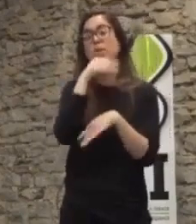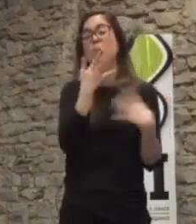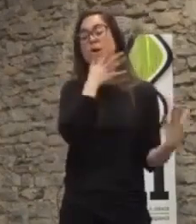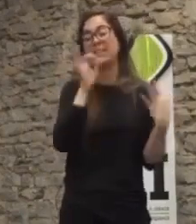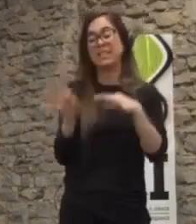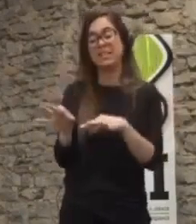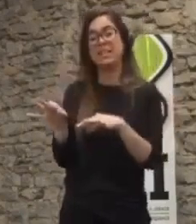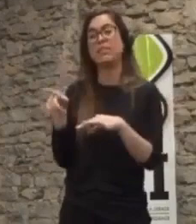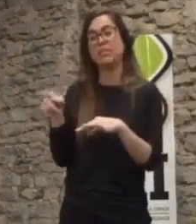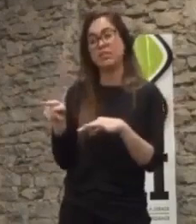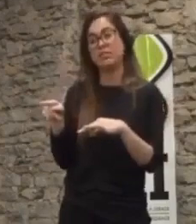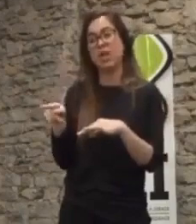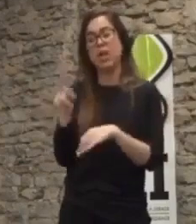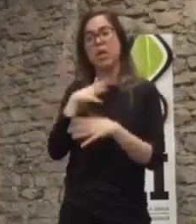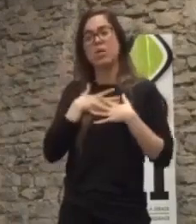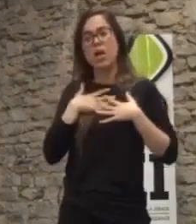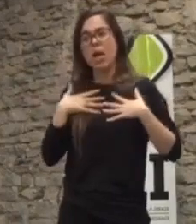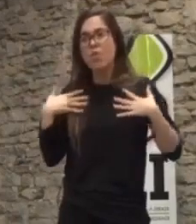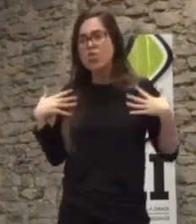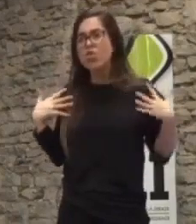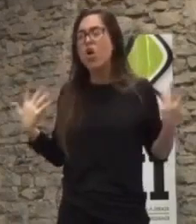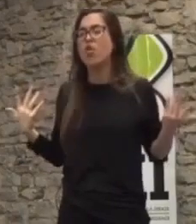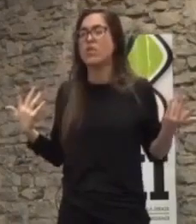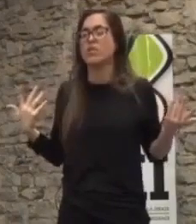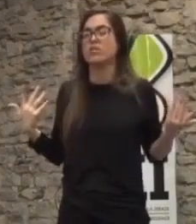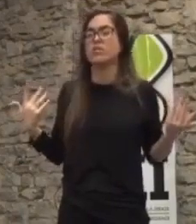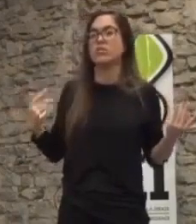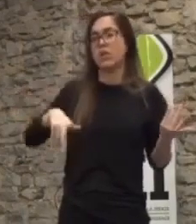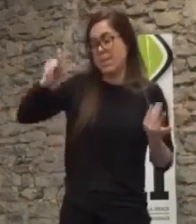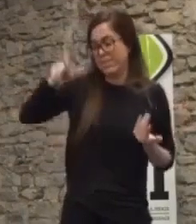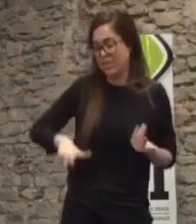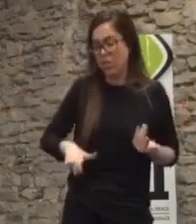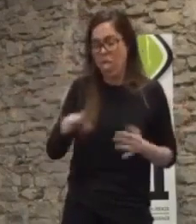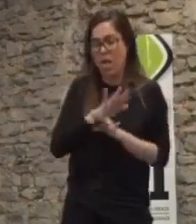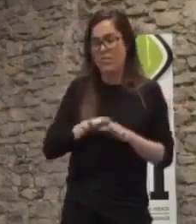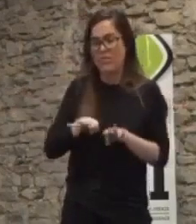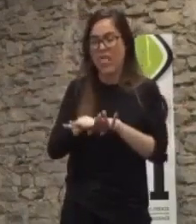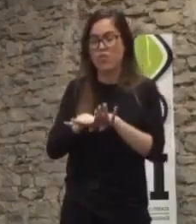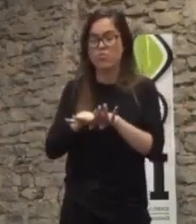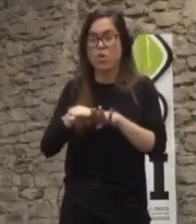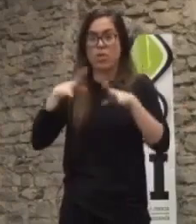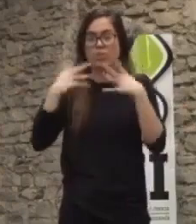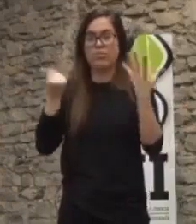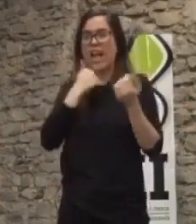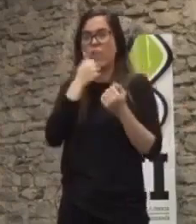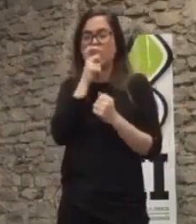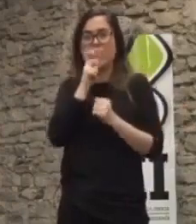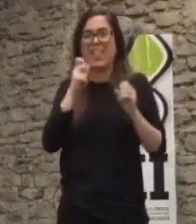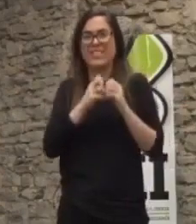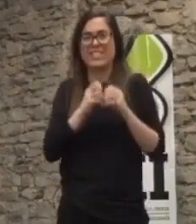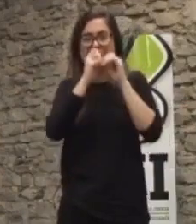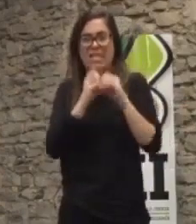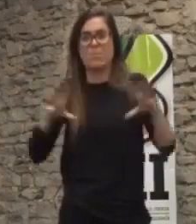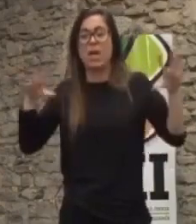emociones que hay detrás de los rumores, bueno, detrás de las personas, ¿no?, que los rumores es algo más abstracto, detrás de las personas que difunden